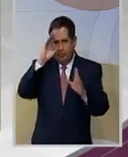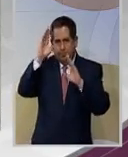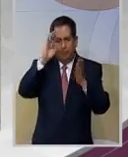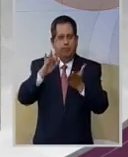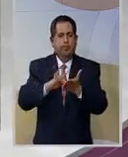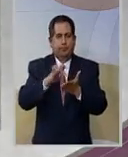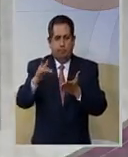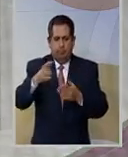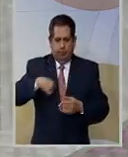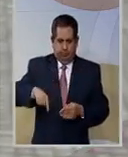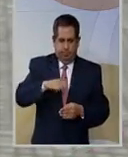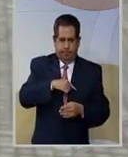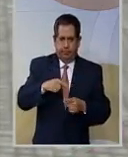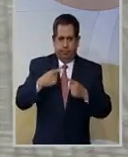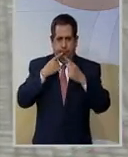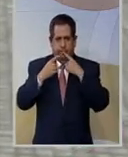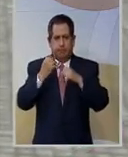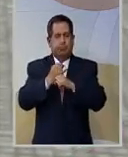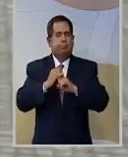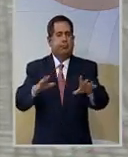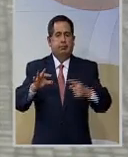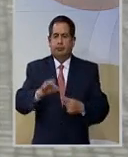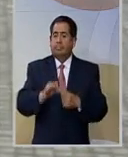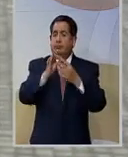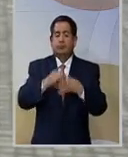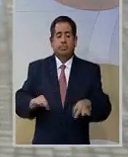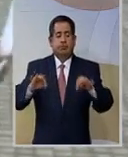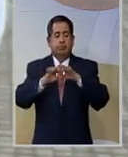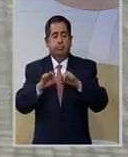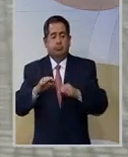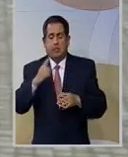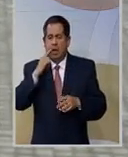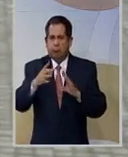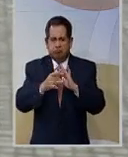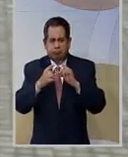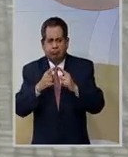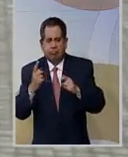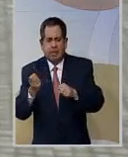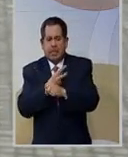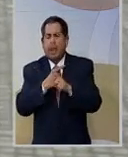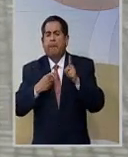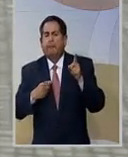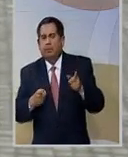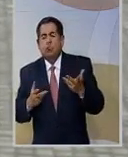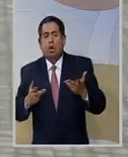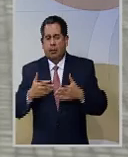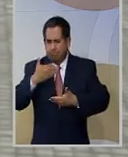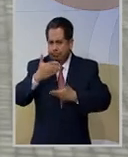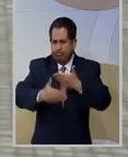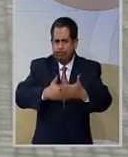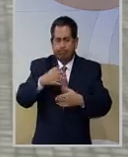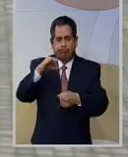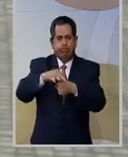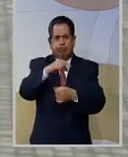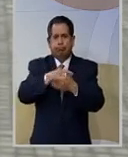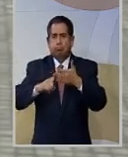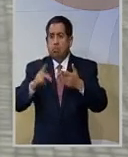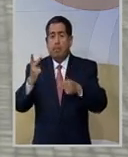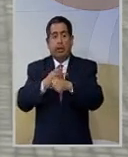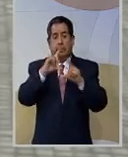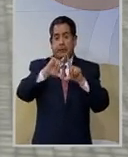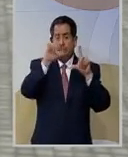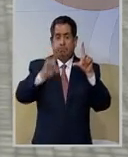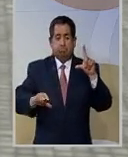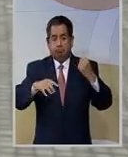que nos acompañen en esta transmisión especial del canal del Congreso, dándole seguimiento al proceso electoral que se vive en el país en